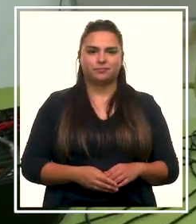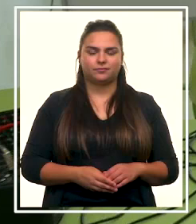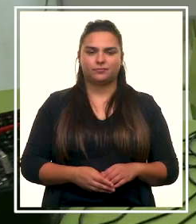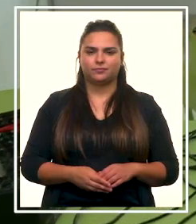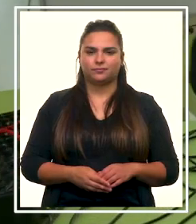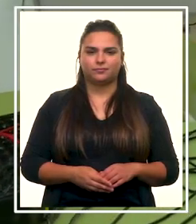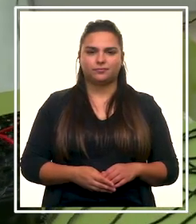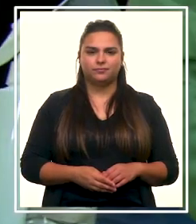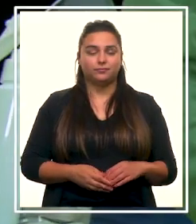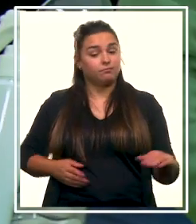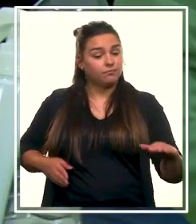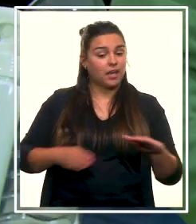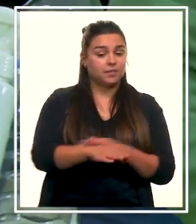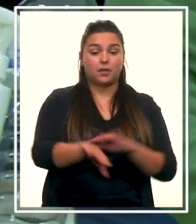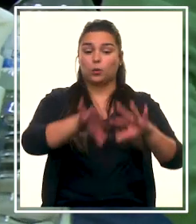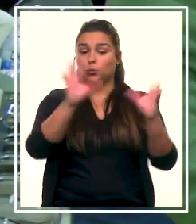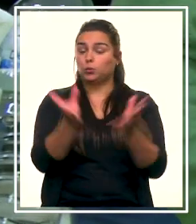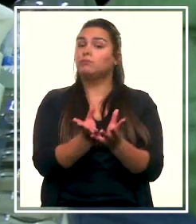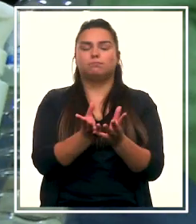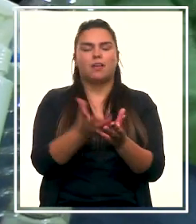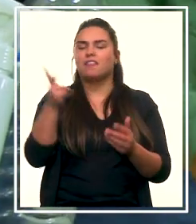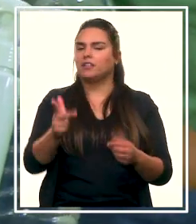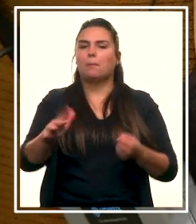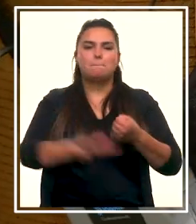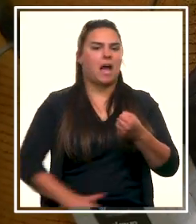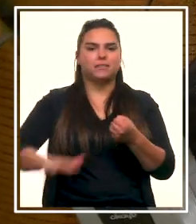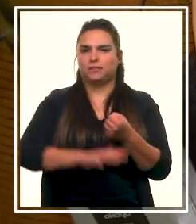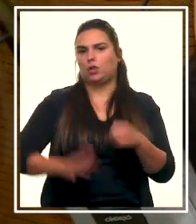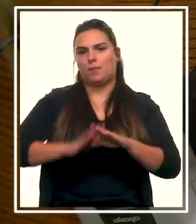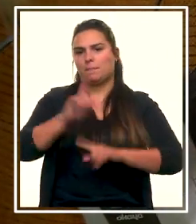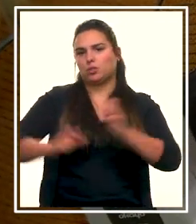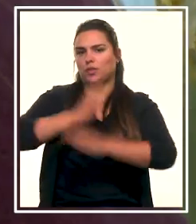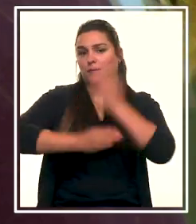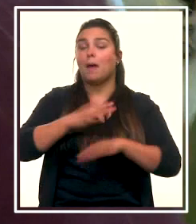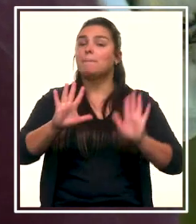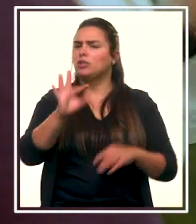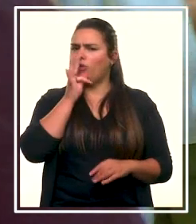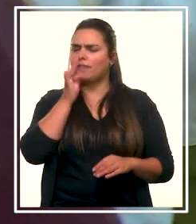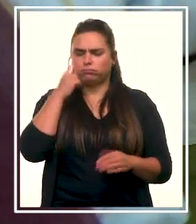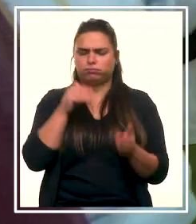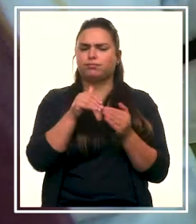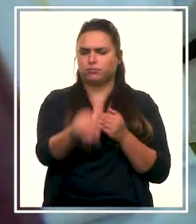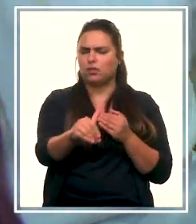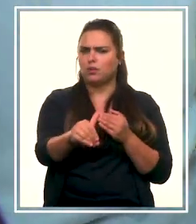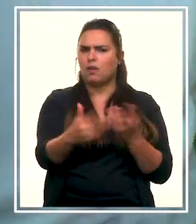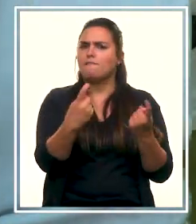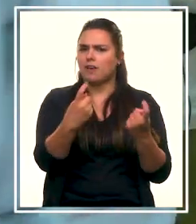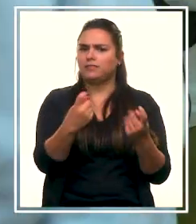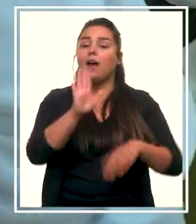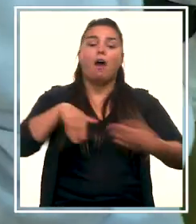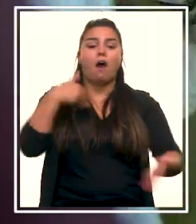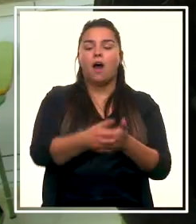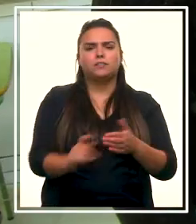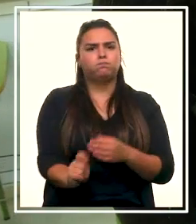Pese a que la accesibilidad universal es un derecho básico de las personas con discapacidad, todavía queda un largo camino por recorrer hasta que lleguemos a